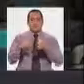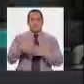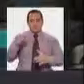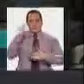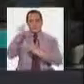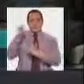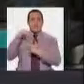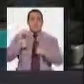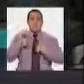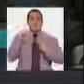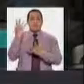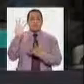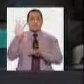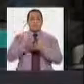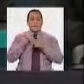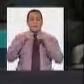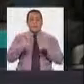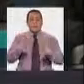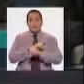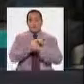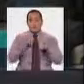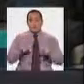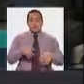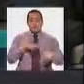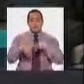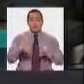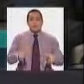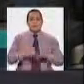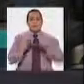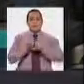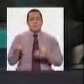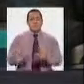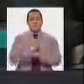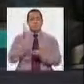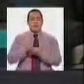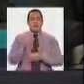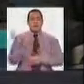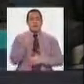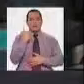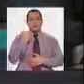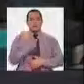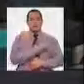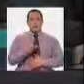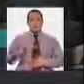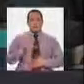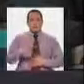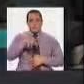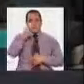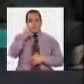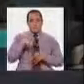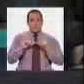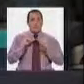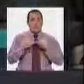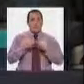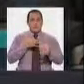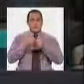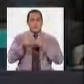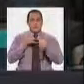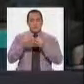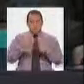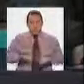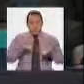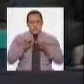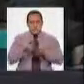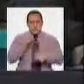Huántar. Esperamos que esto no genere ninguna contingencia al Estado peruano y seguiremos, repito,